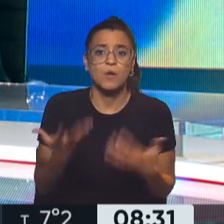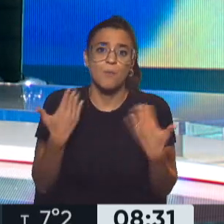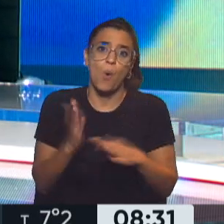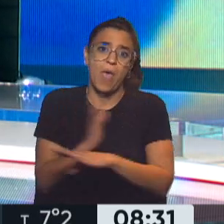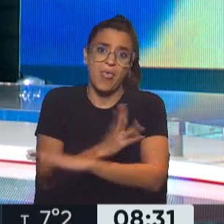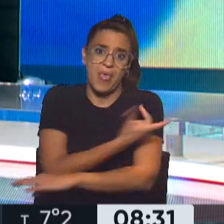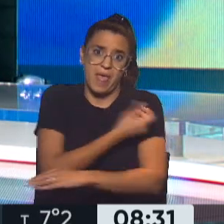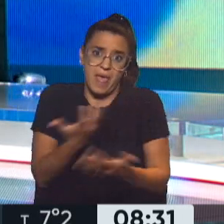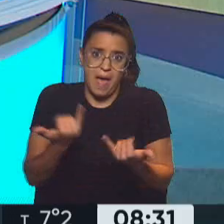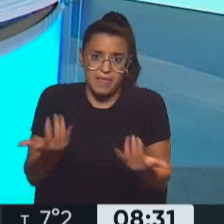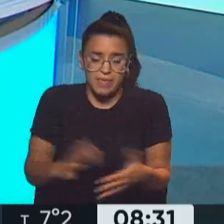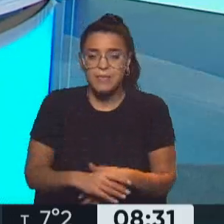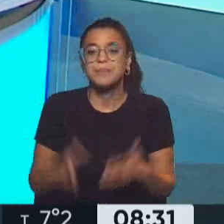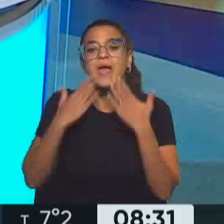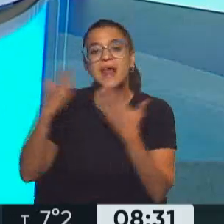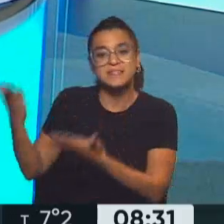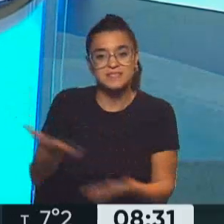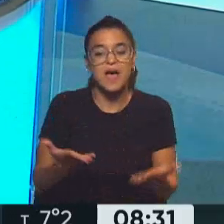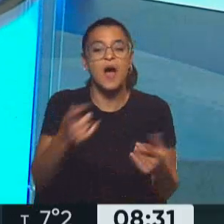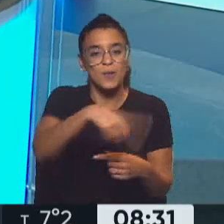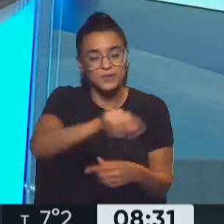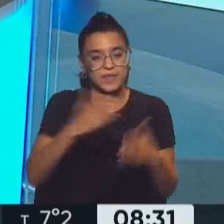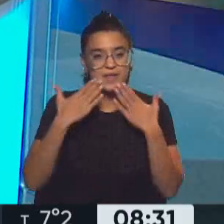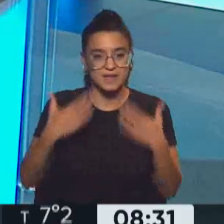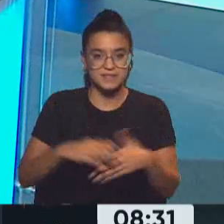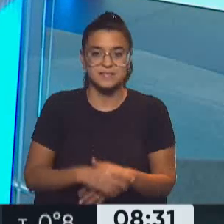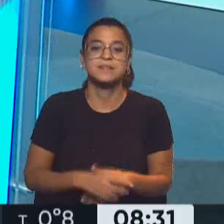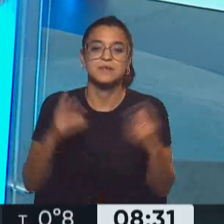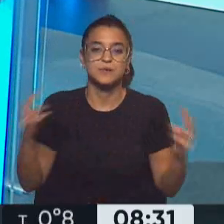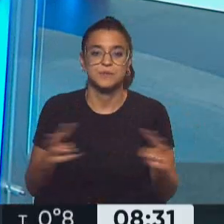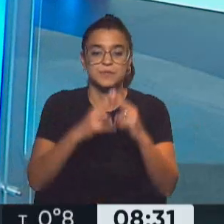evitado. Florencia, gracias por haber venido. A ustedes, muchas gracias. Nos vamos a estar reencontrando seguramente.